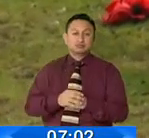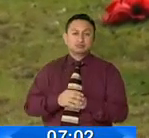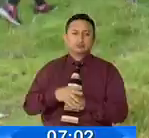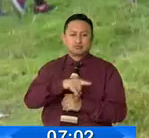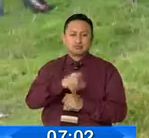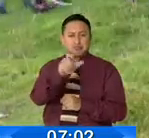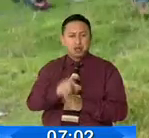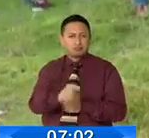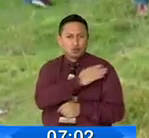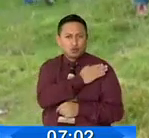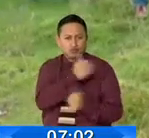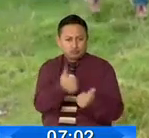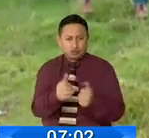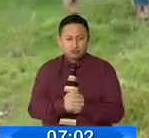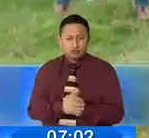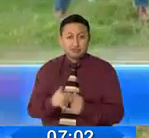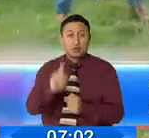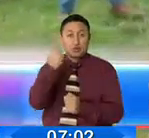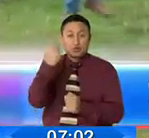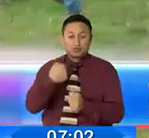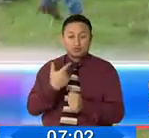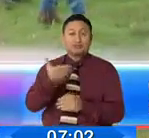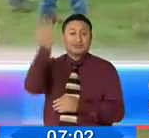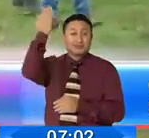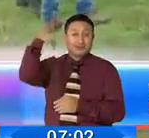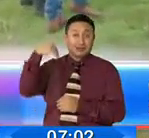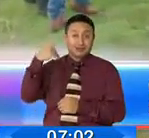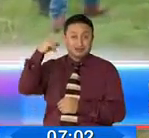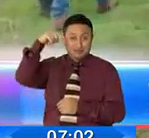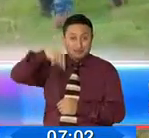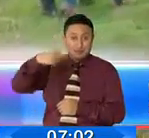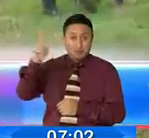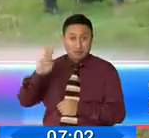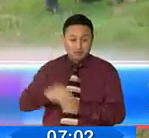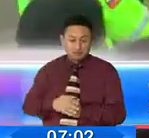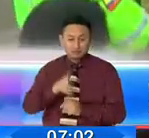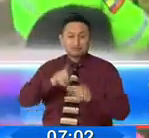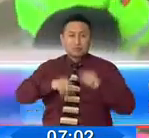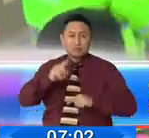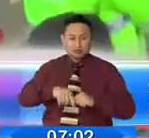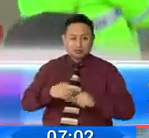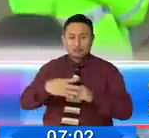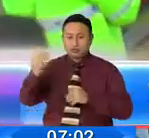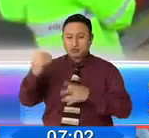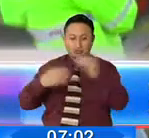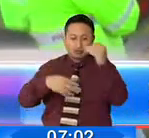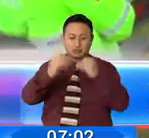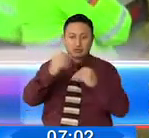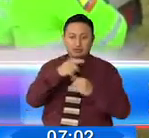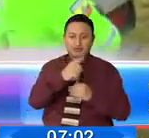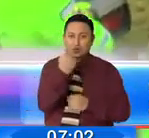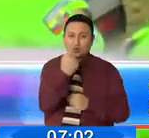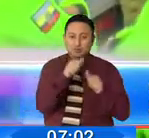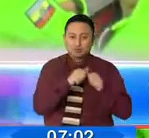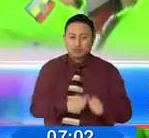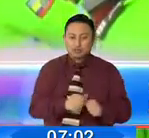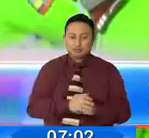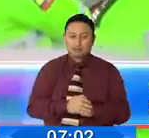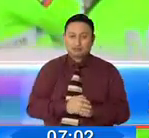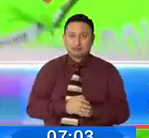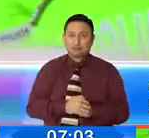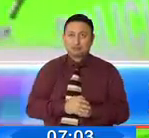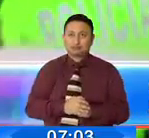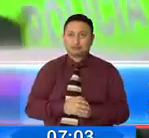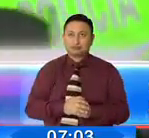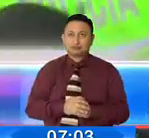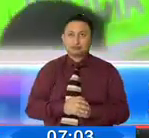de confianza, pues él fue el único que quedó desde que inició la migración. Sus amigos tomaron otro rumbo, mientras que quienes llegaron últimamente mantienen con